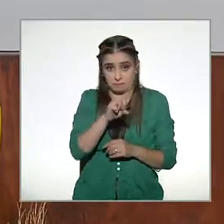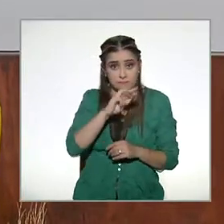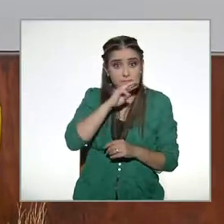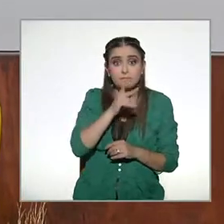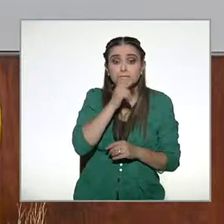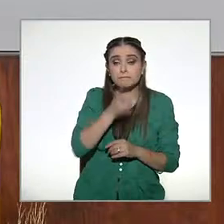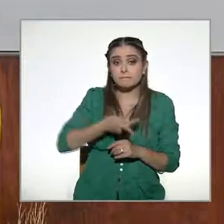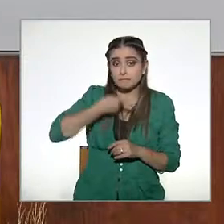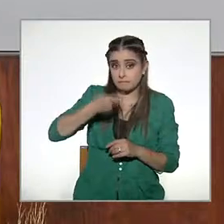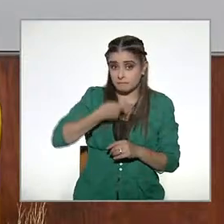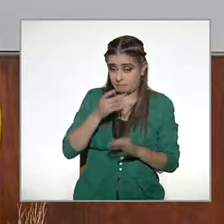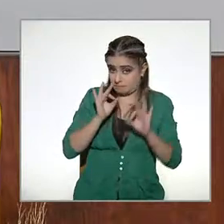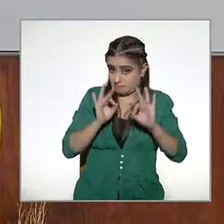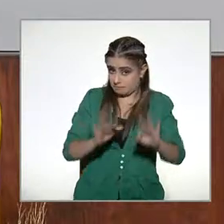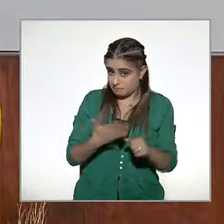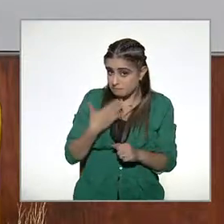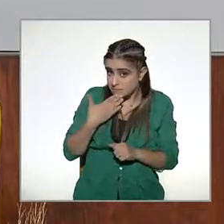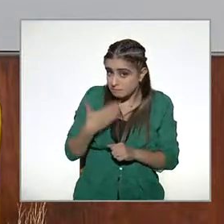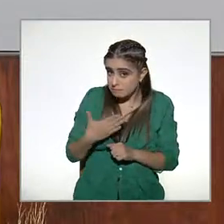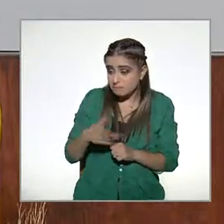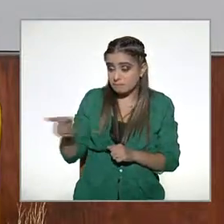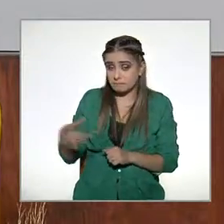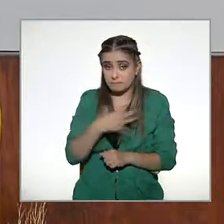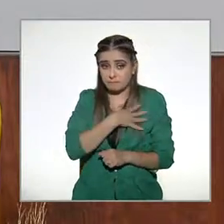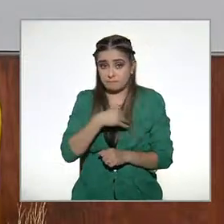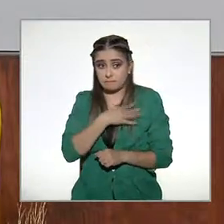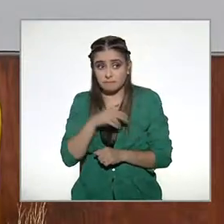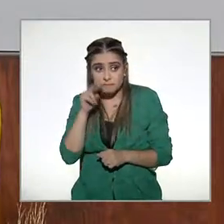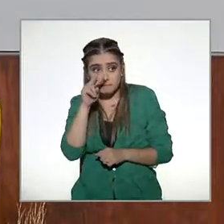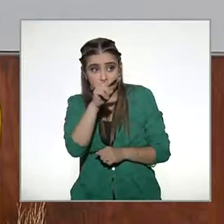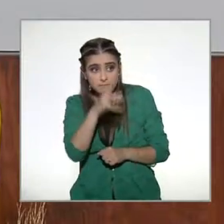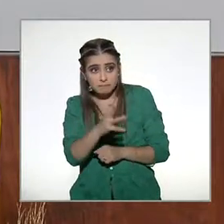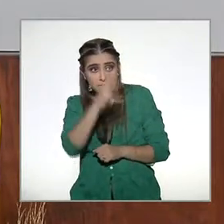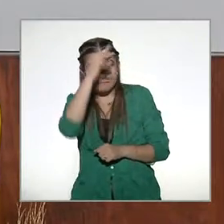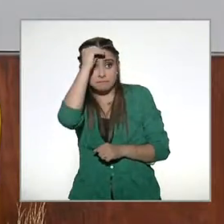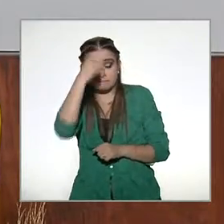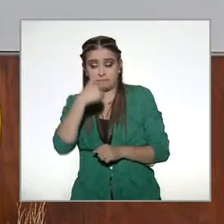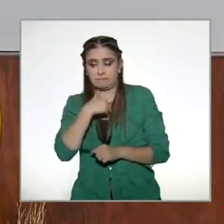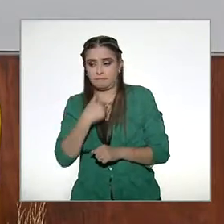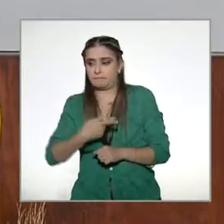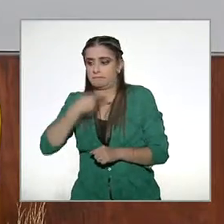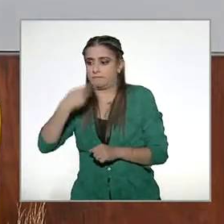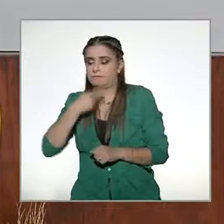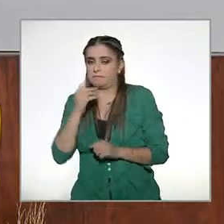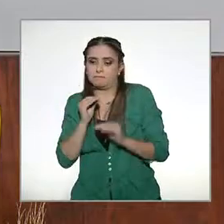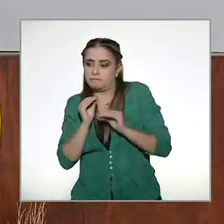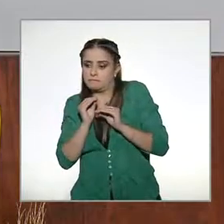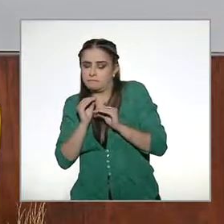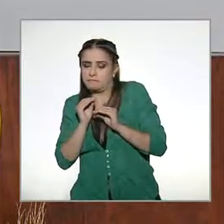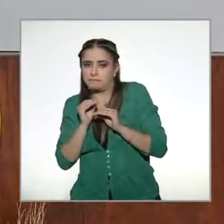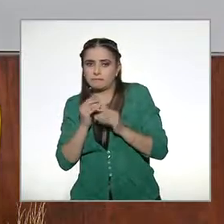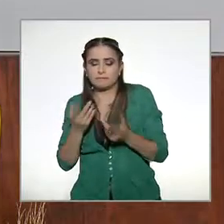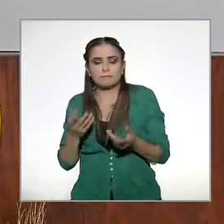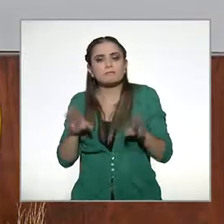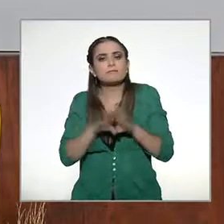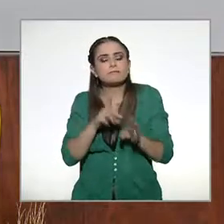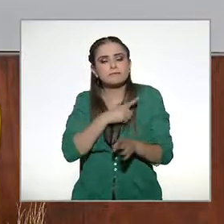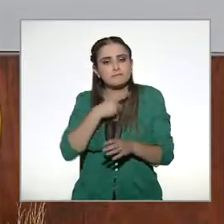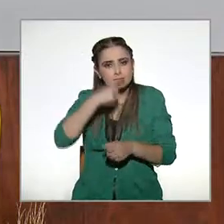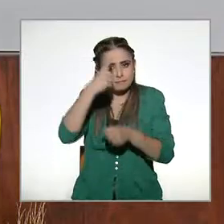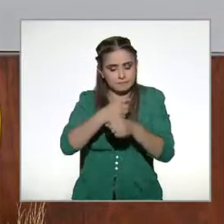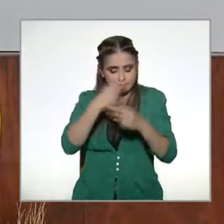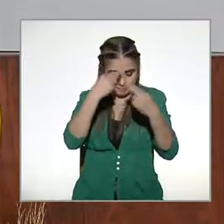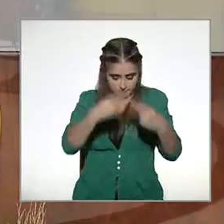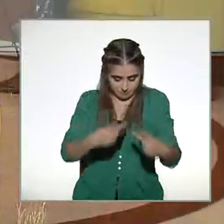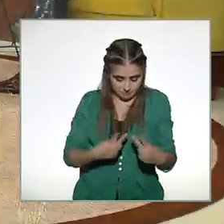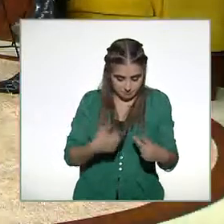perfecta y por ello tus hijos pues no se atreven a ser imperfectos también o sea cómo ir viéndonos a